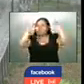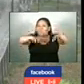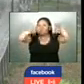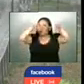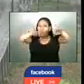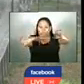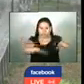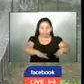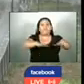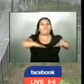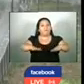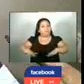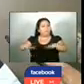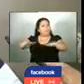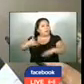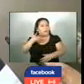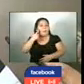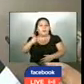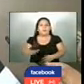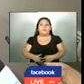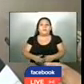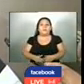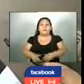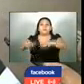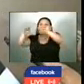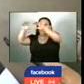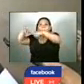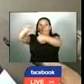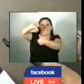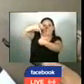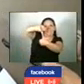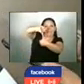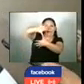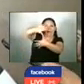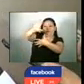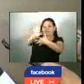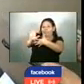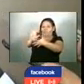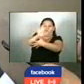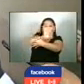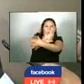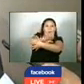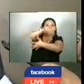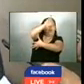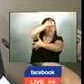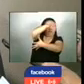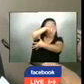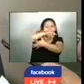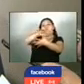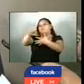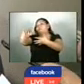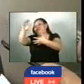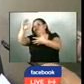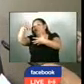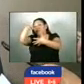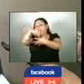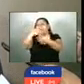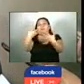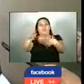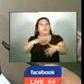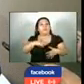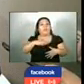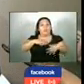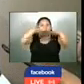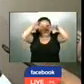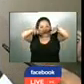lluvias considerables. Nos están trayendo lluvias desde el Pacífico y lluvias desde el Atlántico. Entonces, hemos tenido unos acumulados de